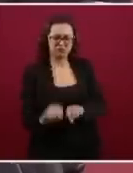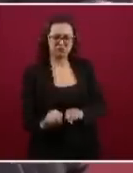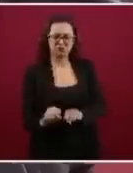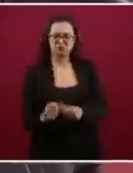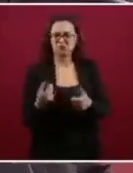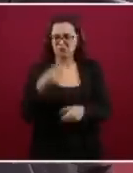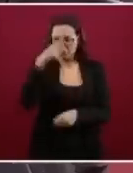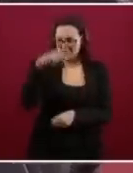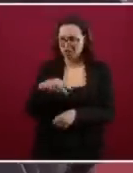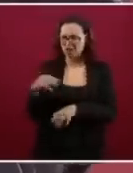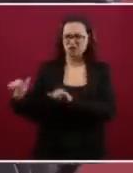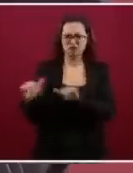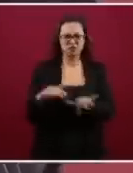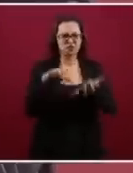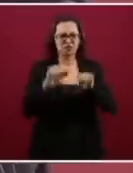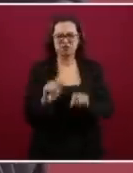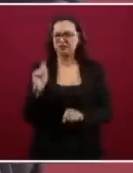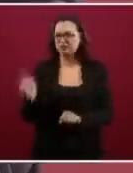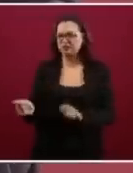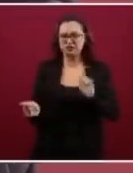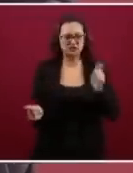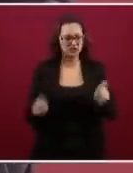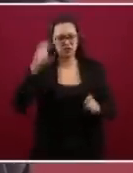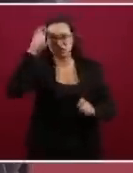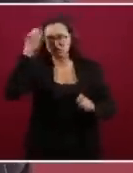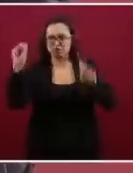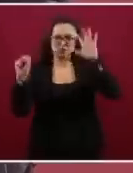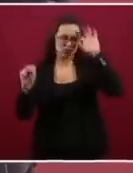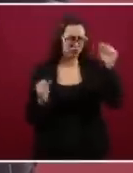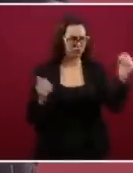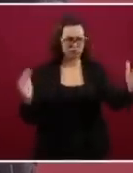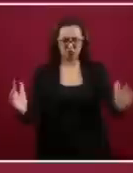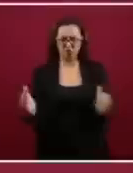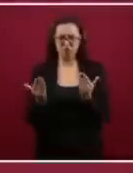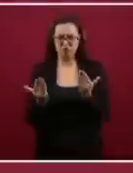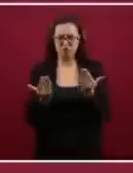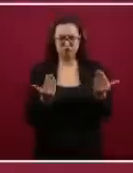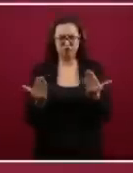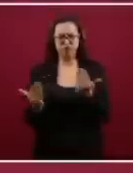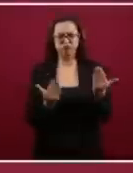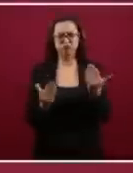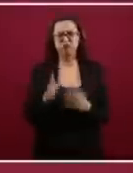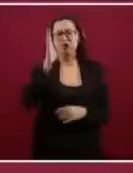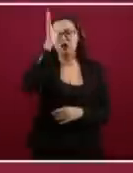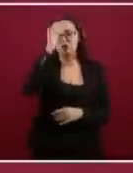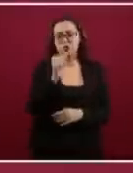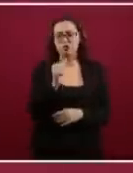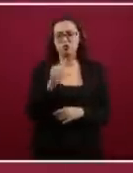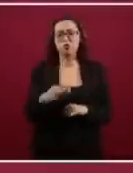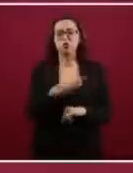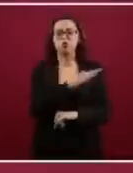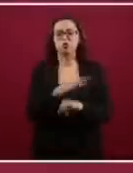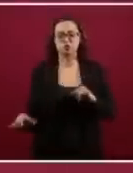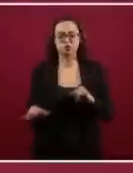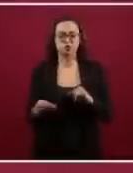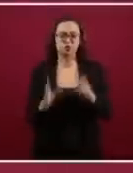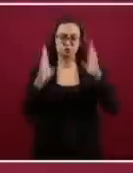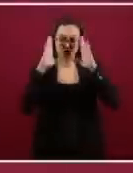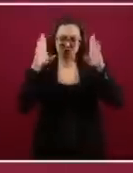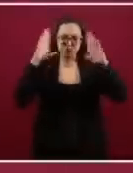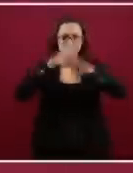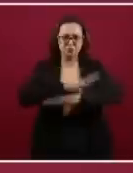para un mexicano la conquista? ¿Y por qué no ponernos de acuerdo? Y al final, la